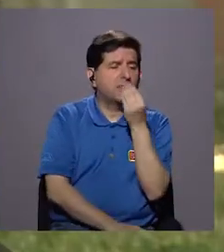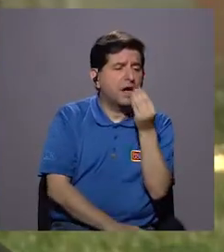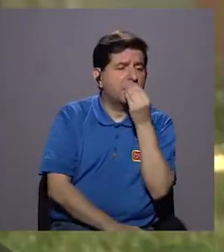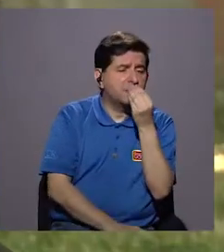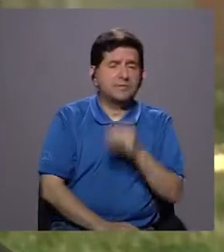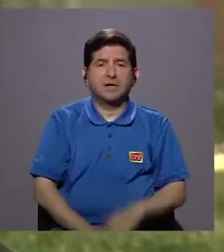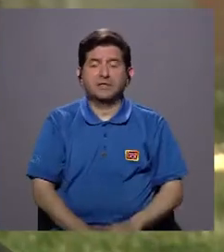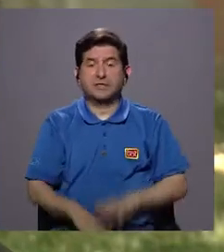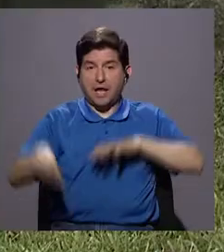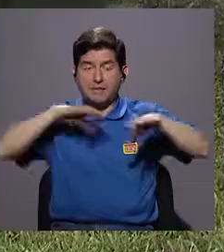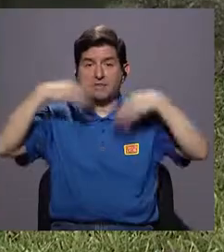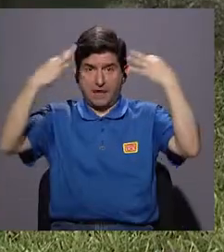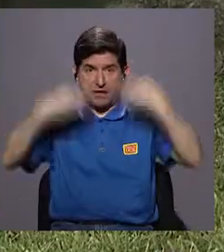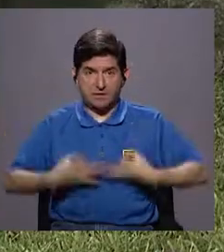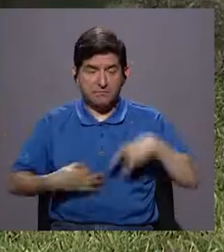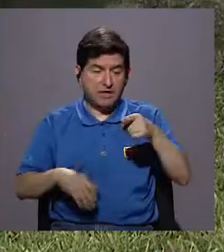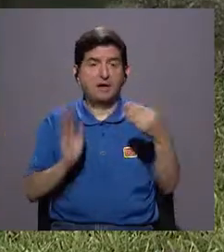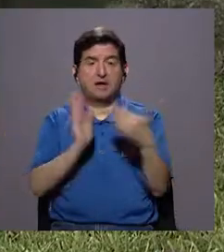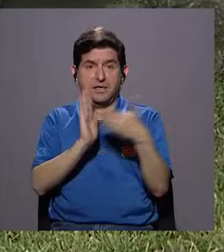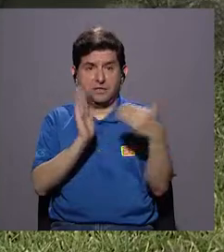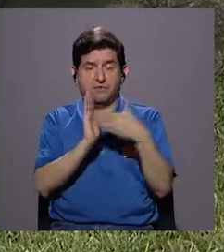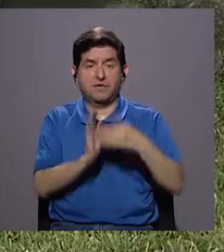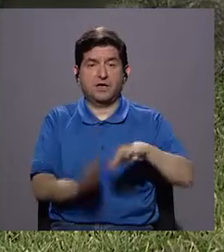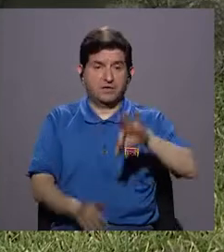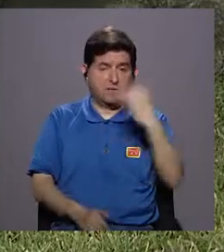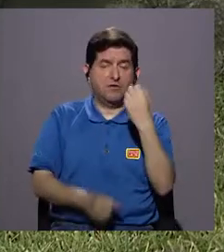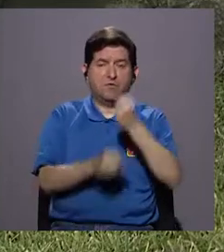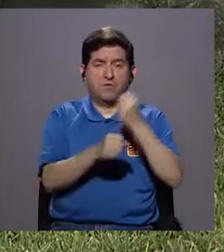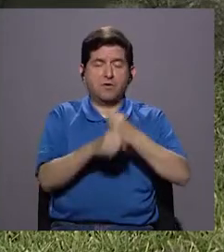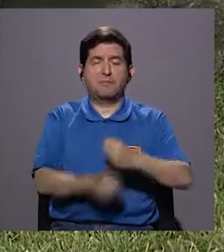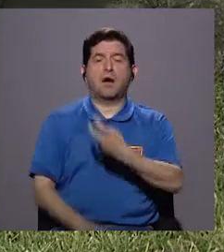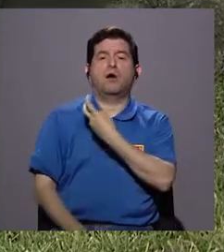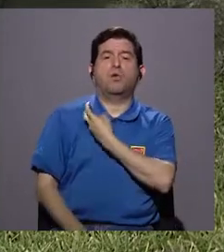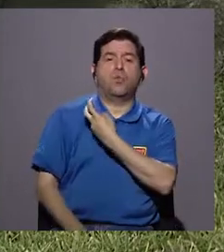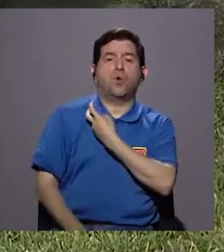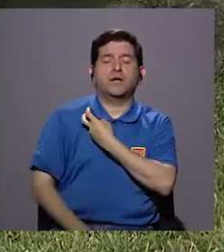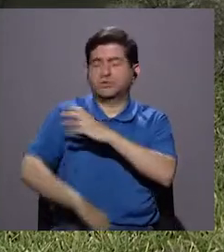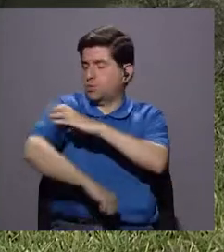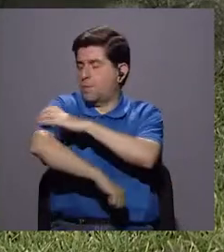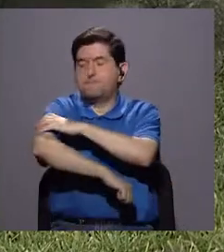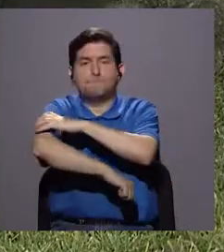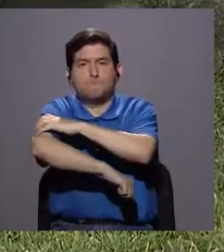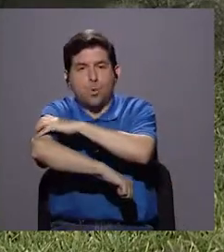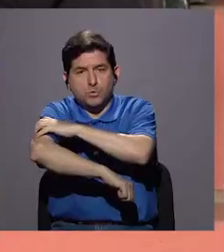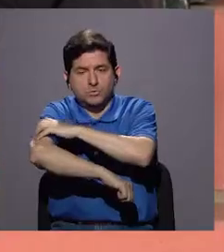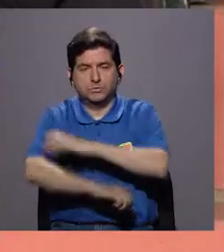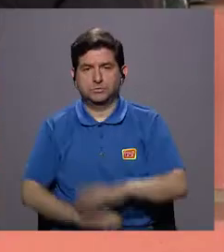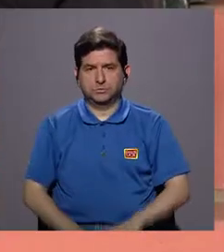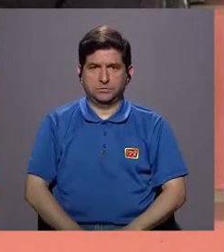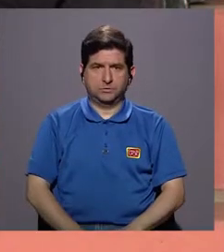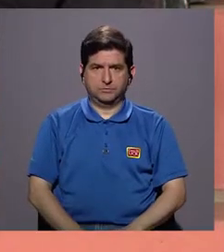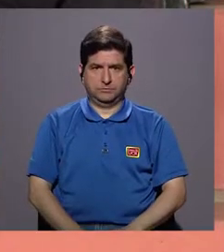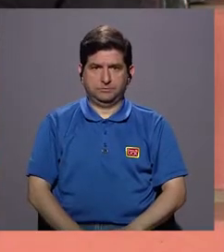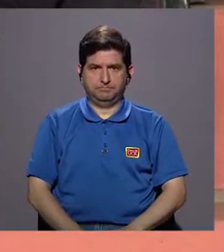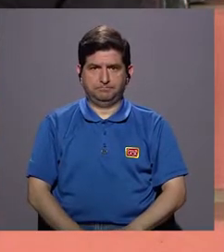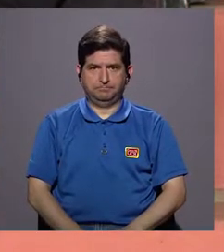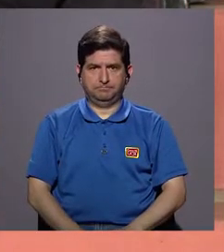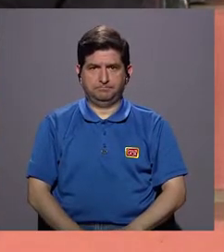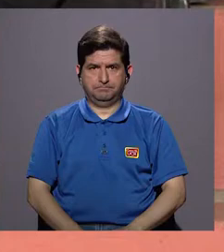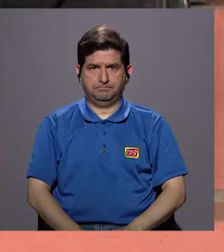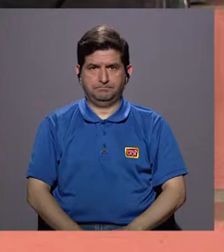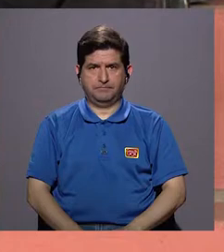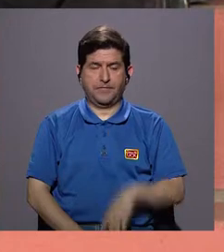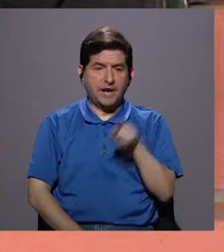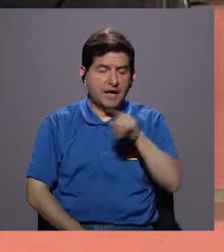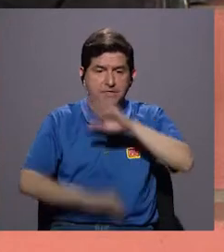alimentación, el hábito de ejercicio, porque eso va a afectar la forma en la que trabajan nuestros huesos, nuestros músculos y, bueno,